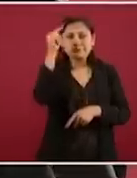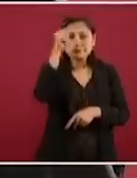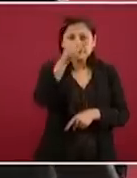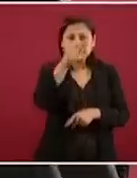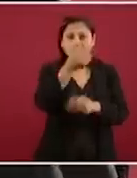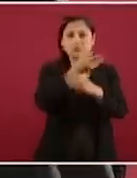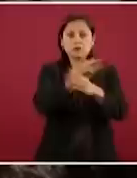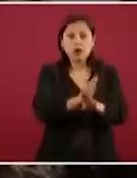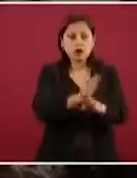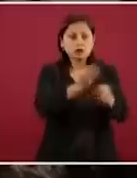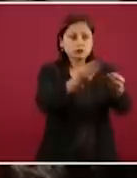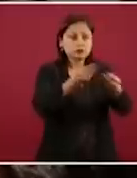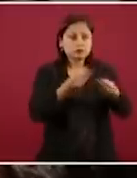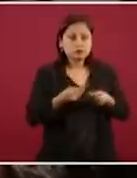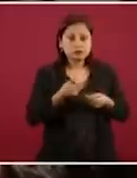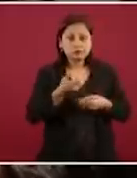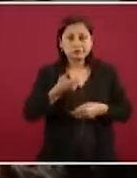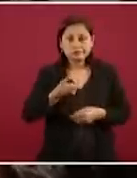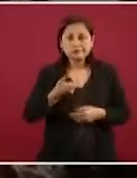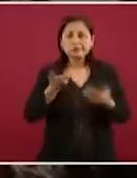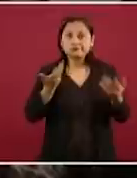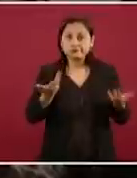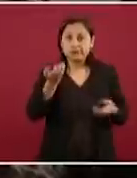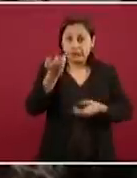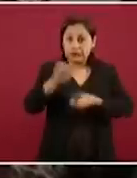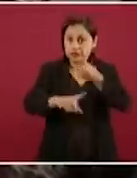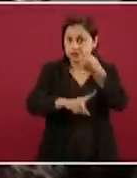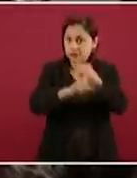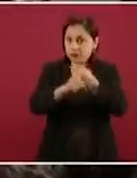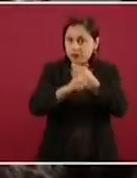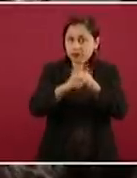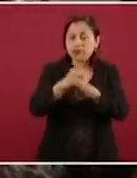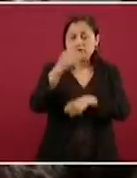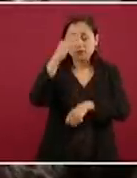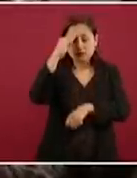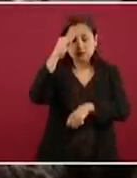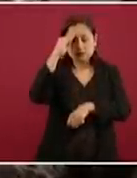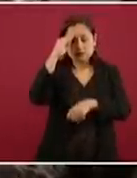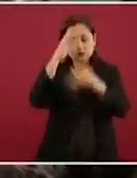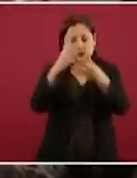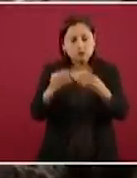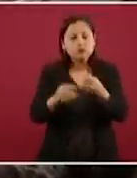Entonces, todo eso lo tenemos que resolver. Y en el caso de la agenda,